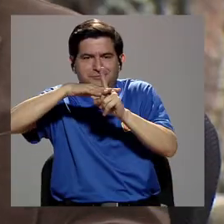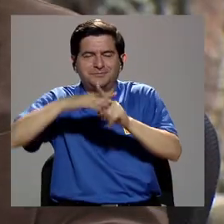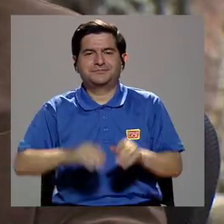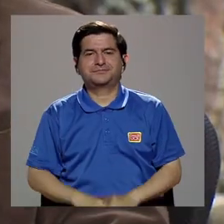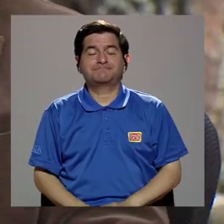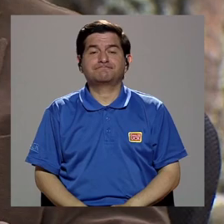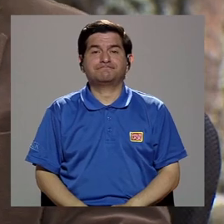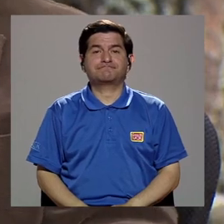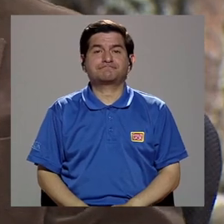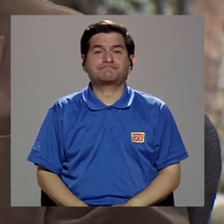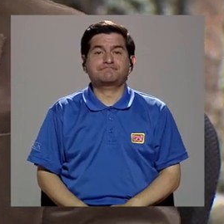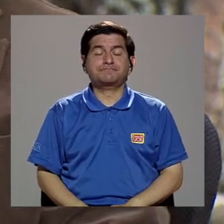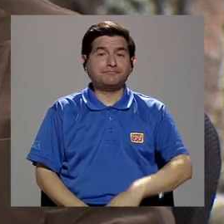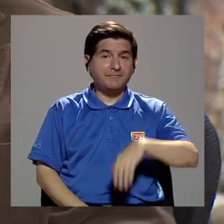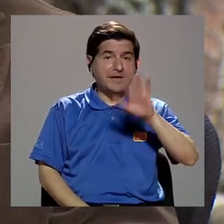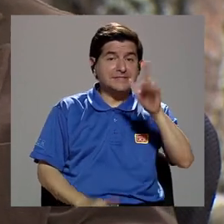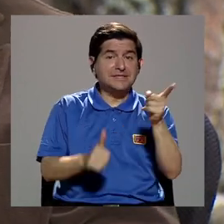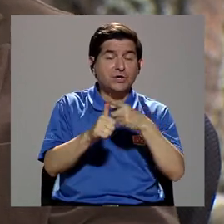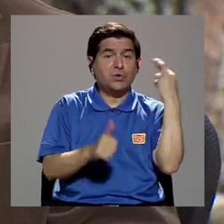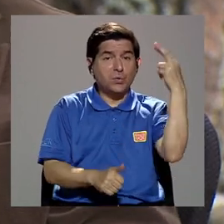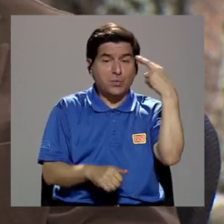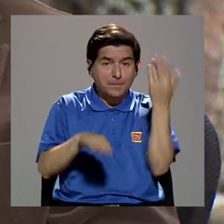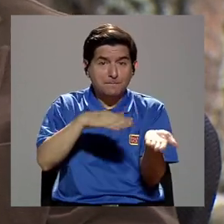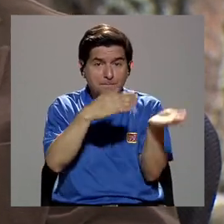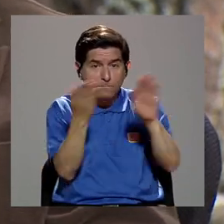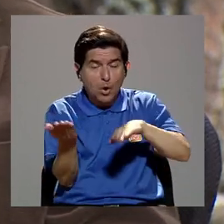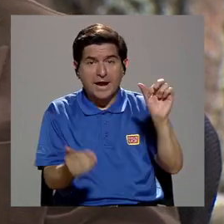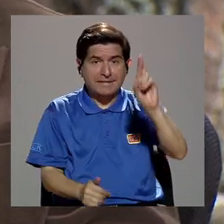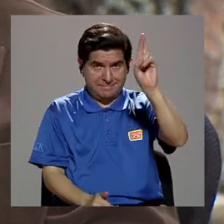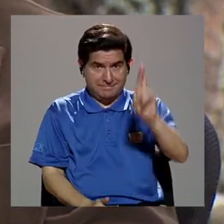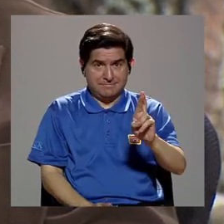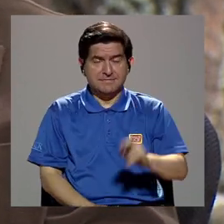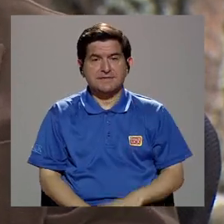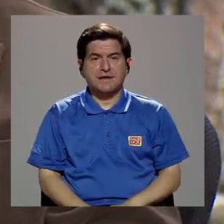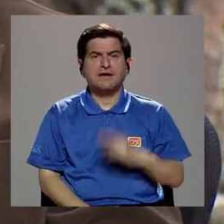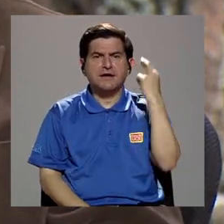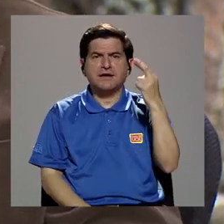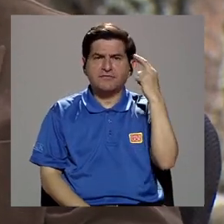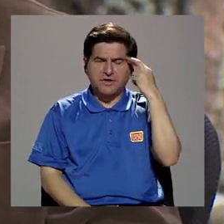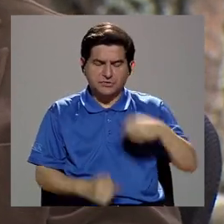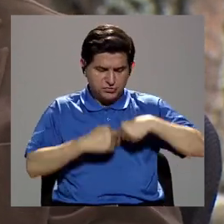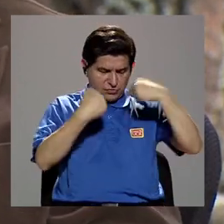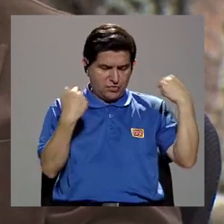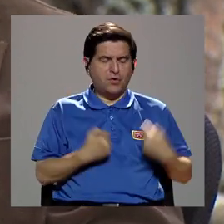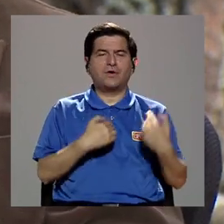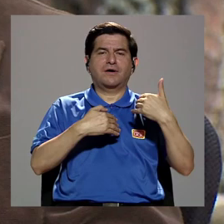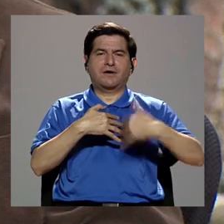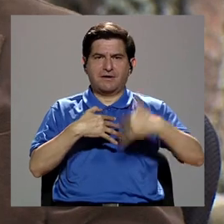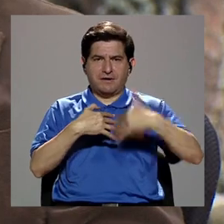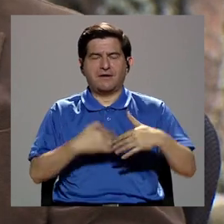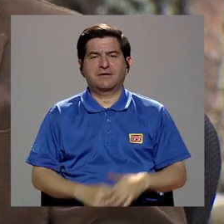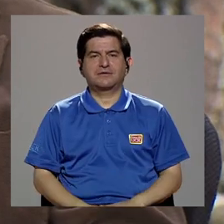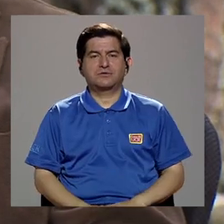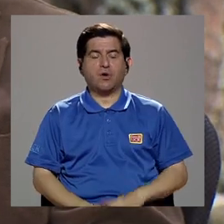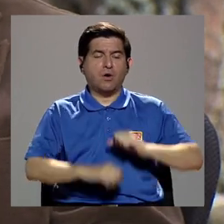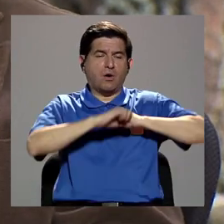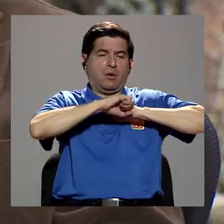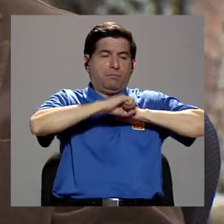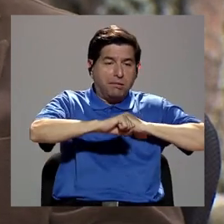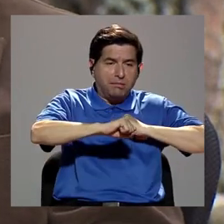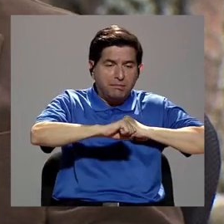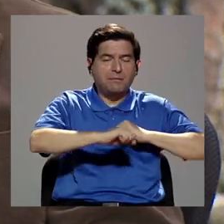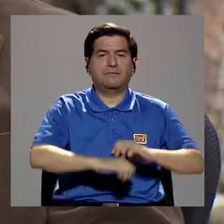Y no por nada, las 5 primeras causas de muerte en Costa Rica son causas cardiovasculares. El tema